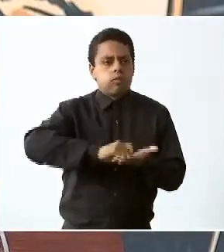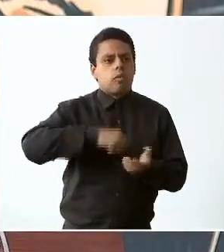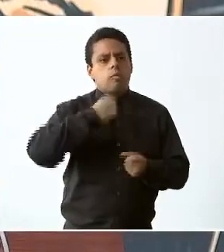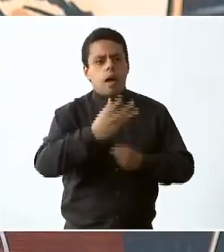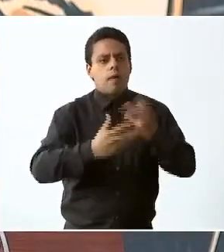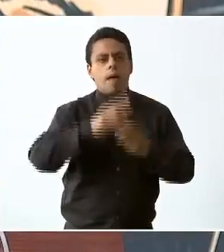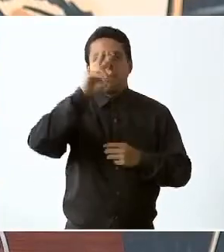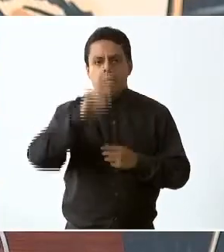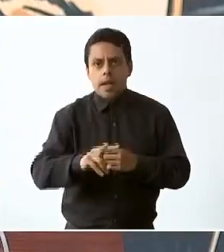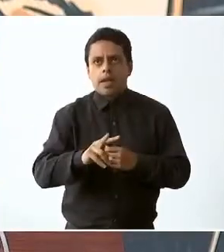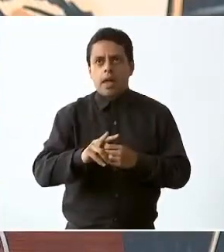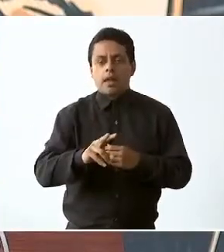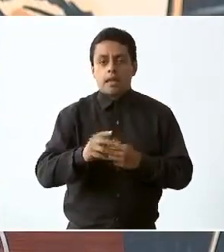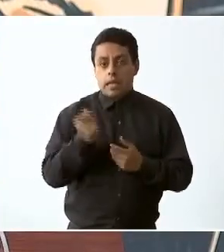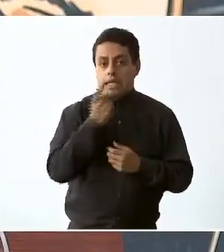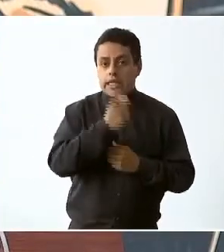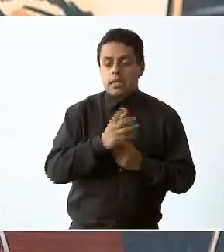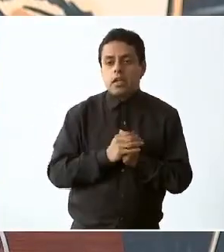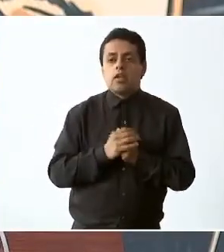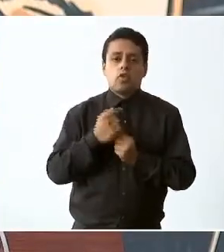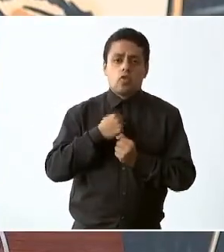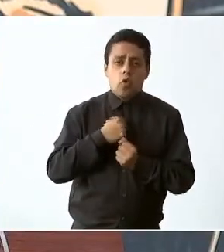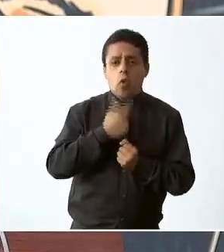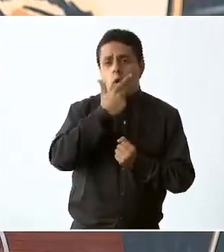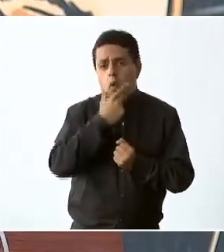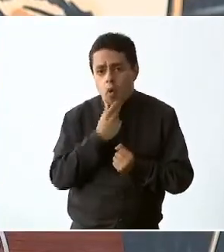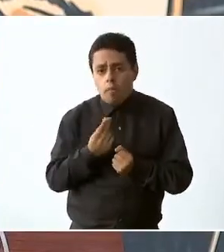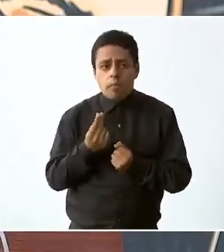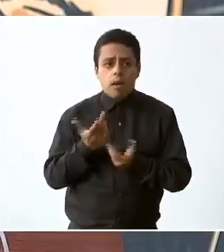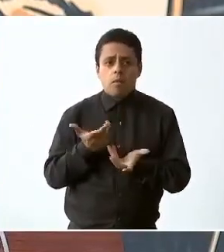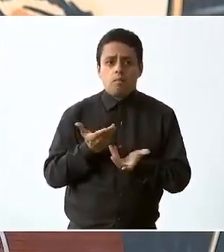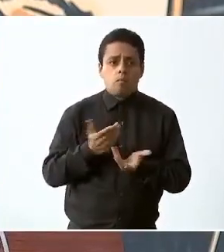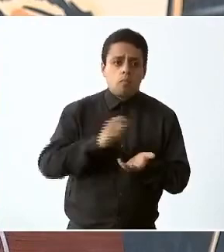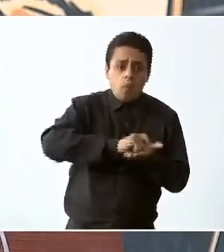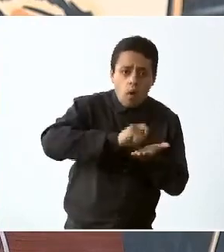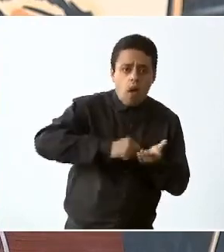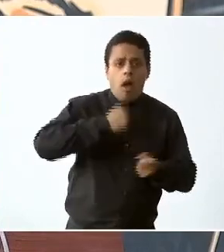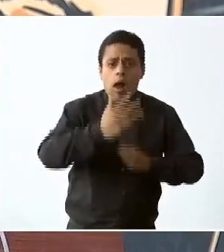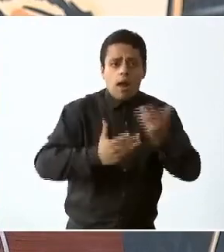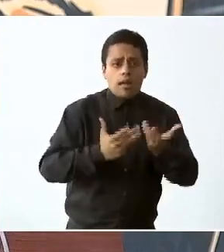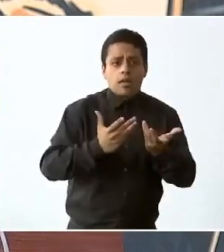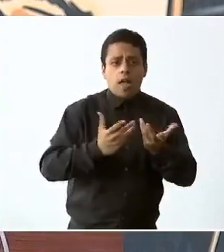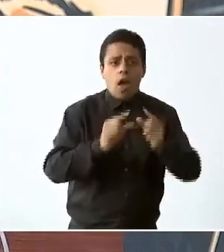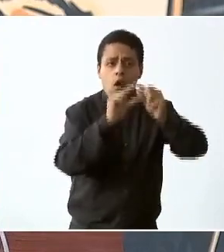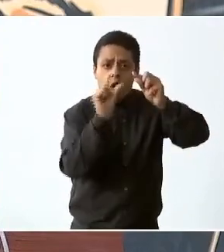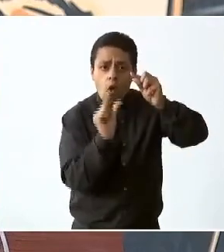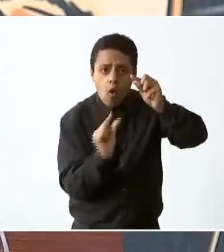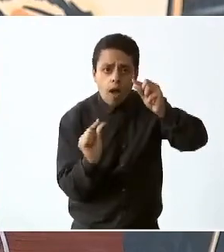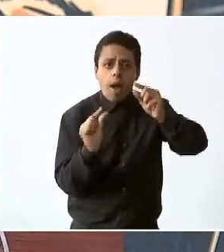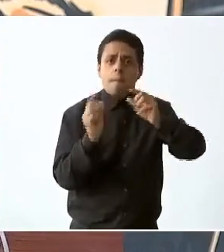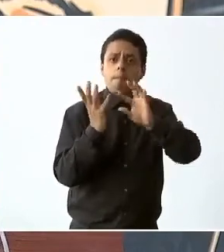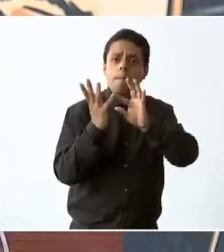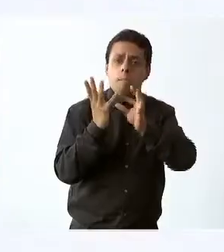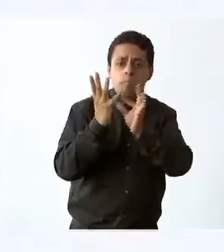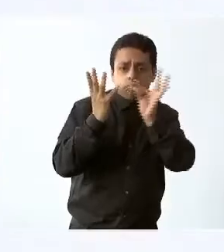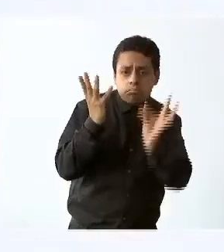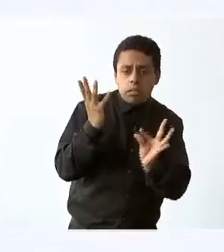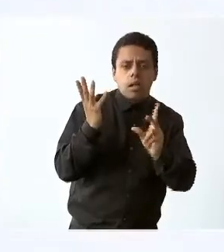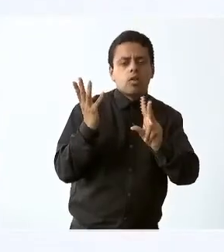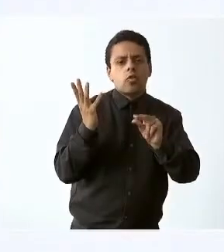yo no soy un hombre, ni un poeta, ni una hoja, pero sí un pulso herido que sonda las cosas del otro lado.